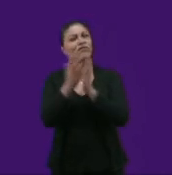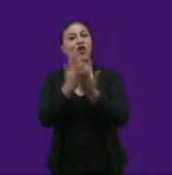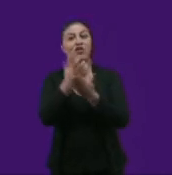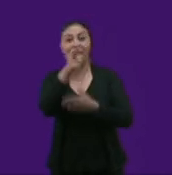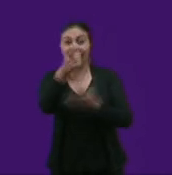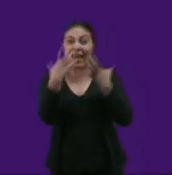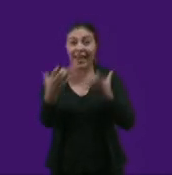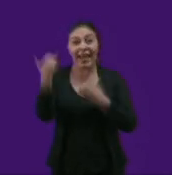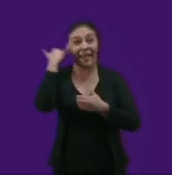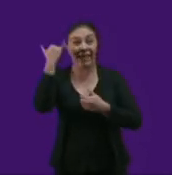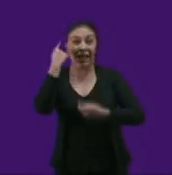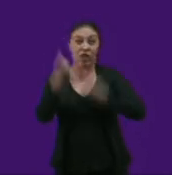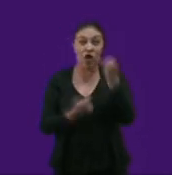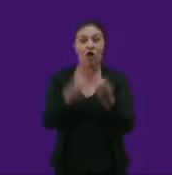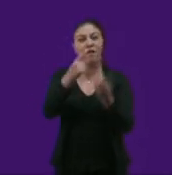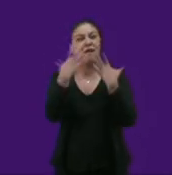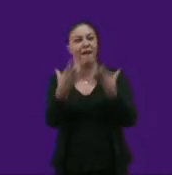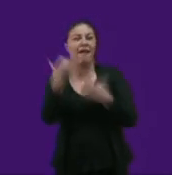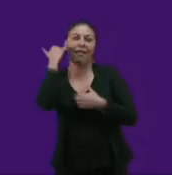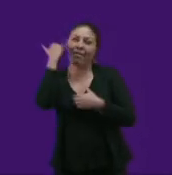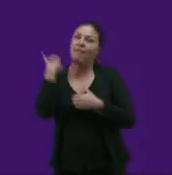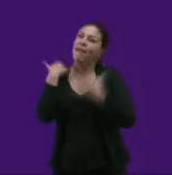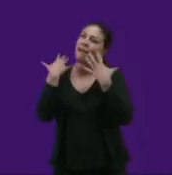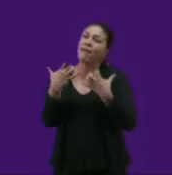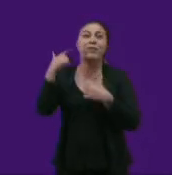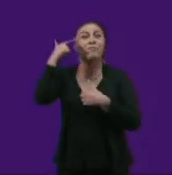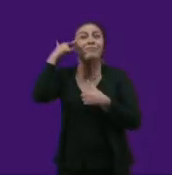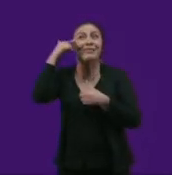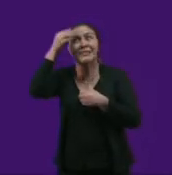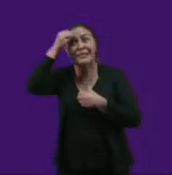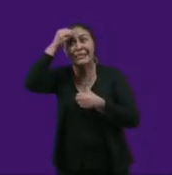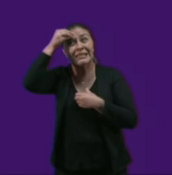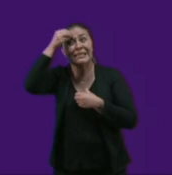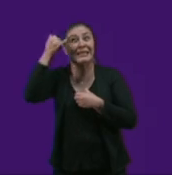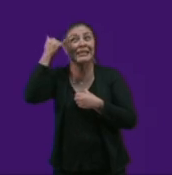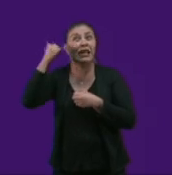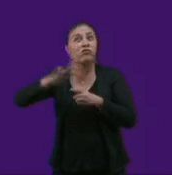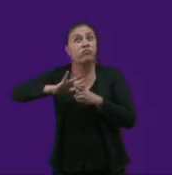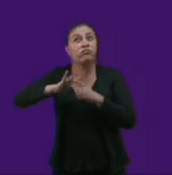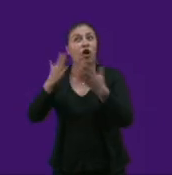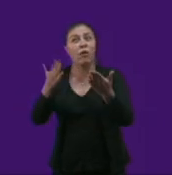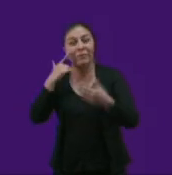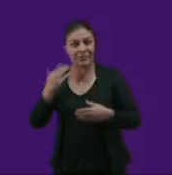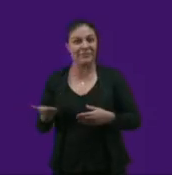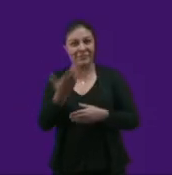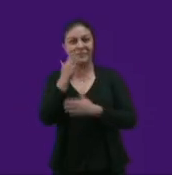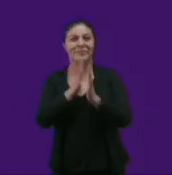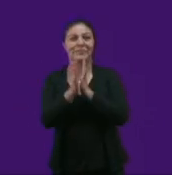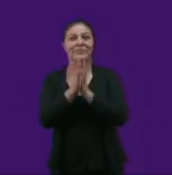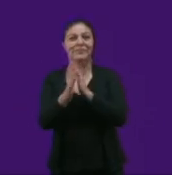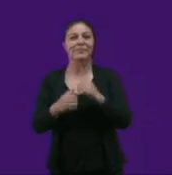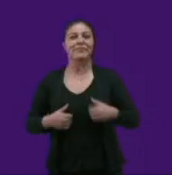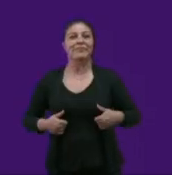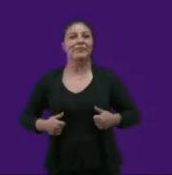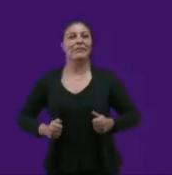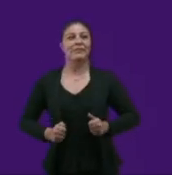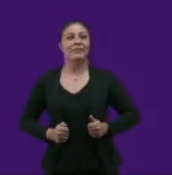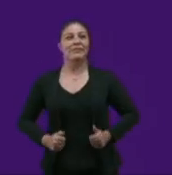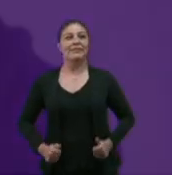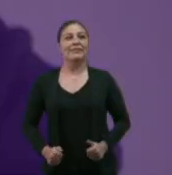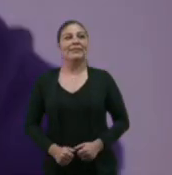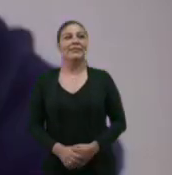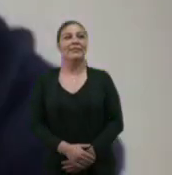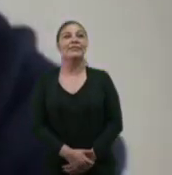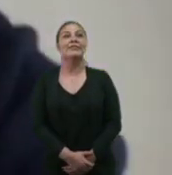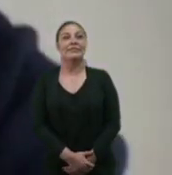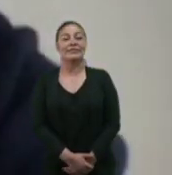pensando en innovar, que están pensando, que tienen una idea allí guardada y que quieren llevarla a buen término? Bueno, creo que lo que tú decías es importante.